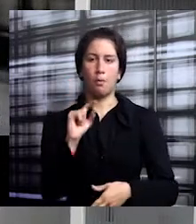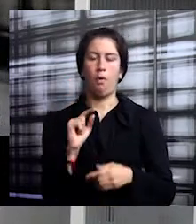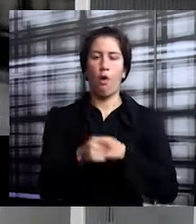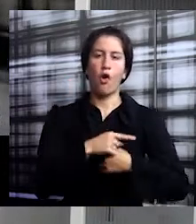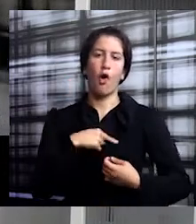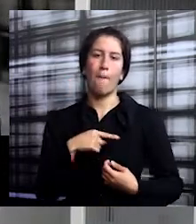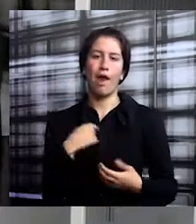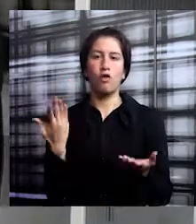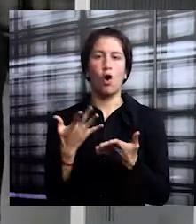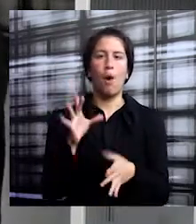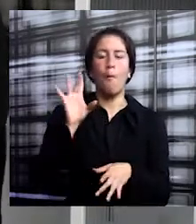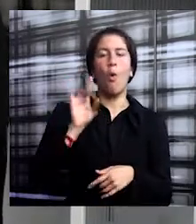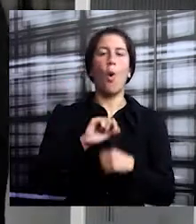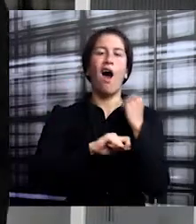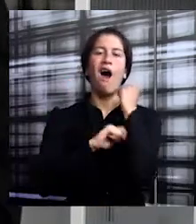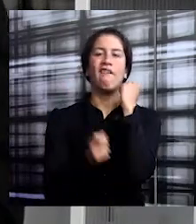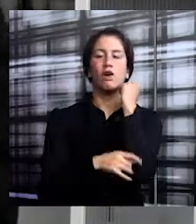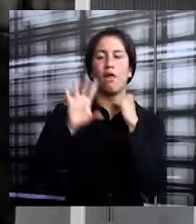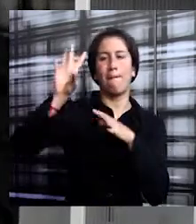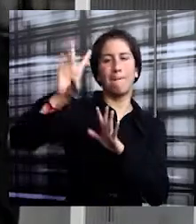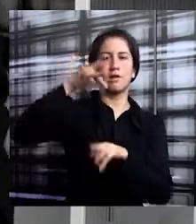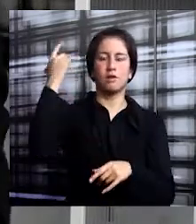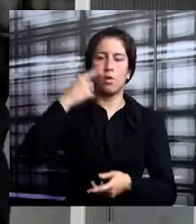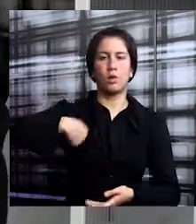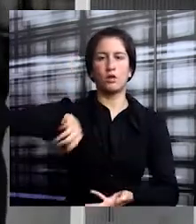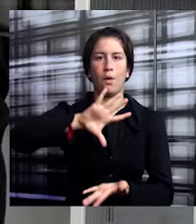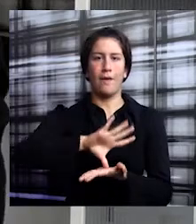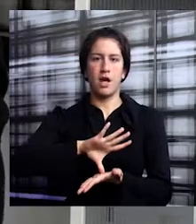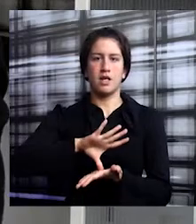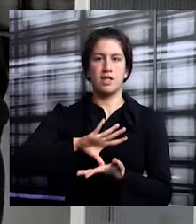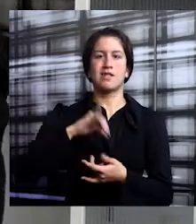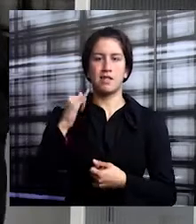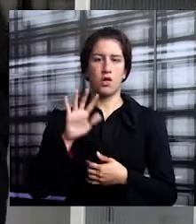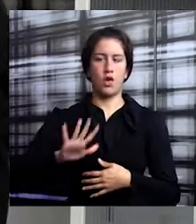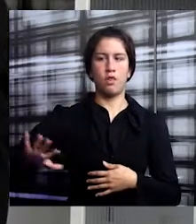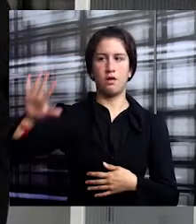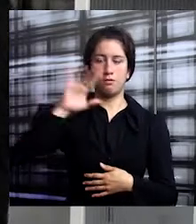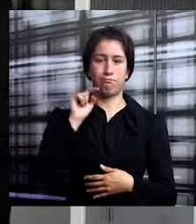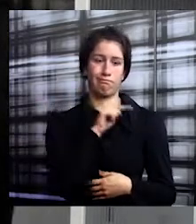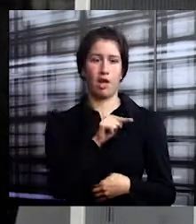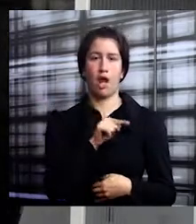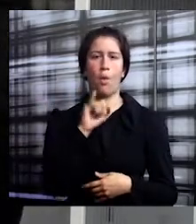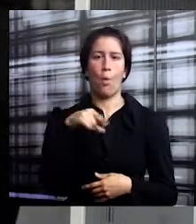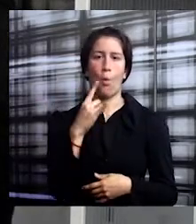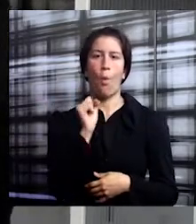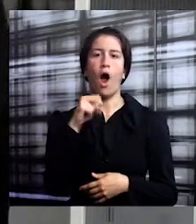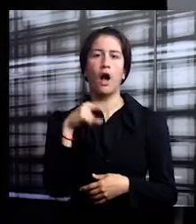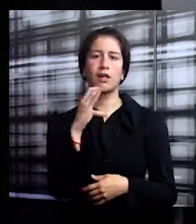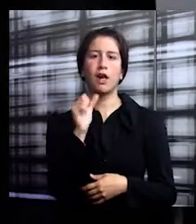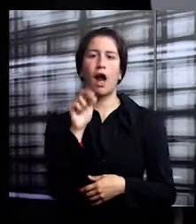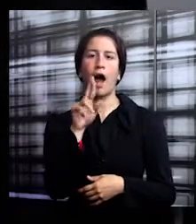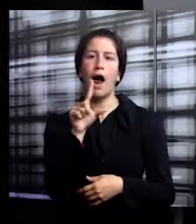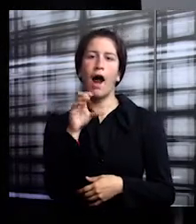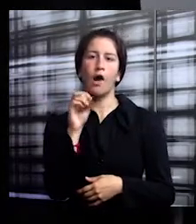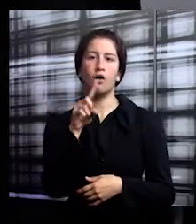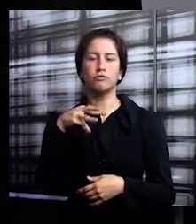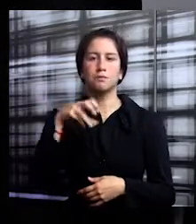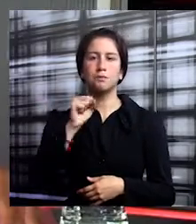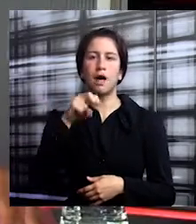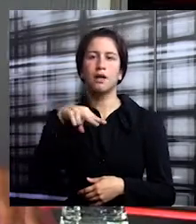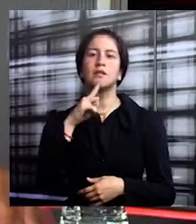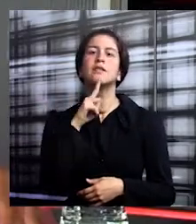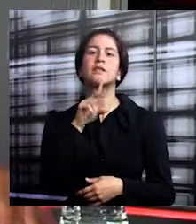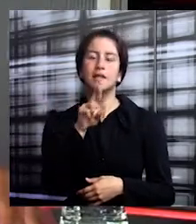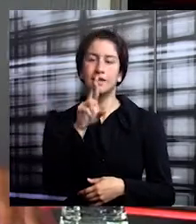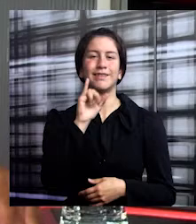abogados más destacados de nuestro país y de nuestro continente. Me refiero a Juan Carlos Manrique. ¿Cómo está, Juan Carlos? Un gusto tenerlo acá nuevamente. Muchas gracias,